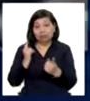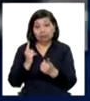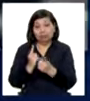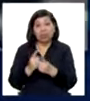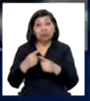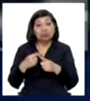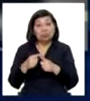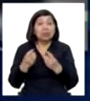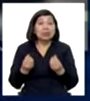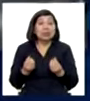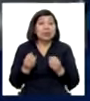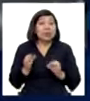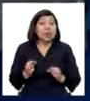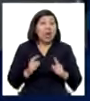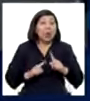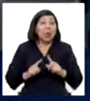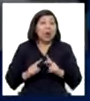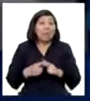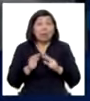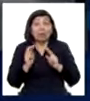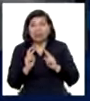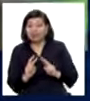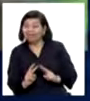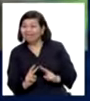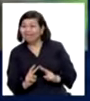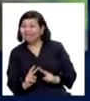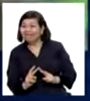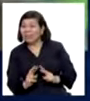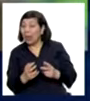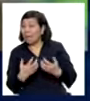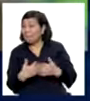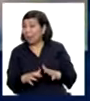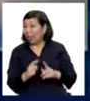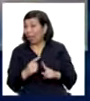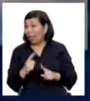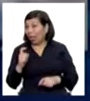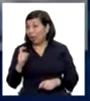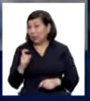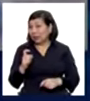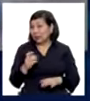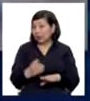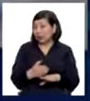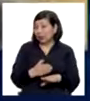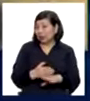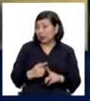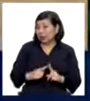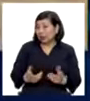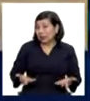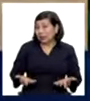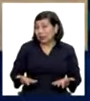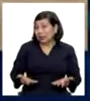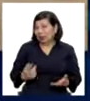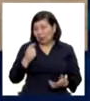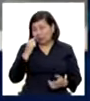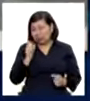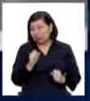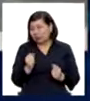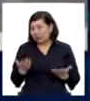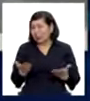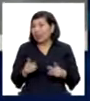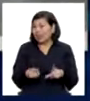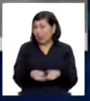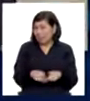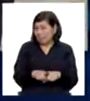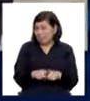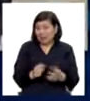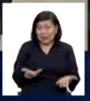efecto multiplicador? Porque si algunas comienzan a mirar de que la empresa X está desarrollando esta actividad, le llama la atención y de repente